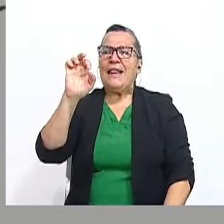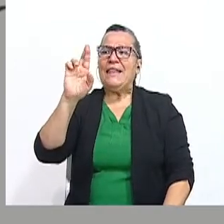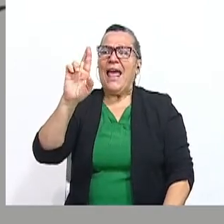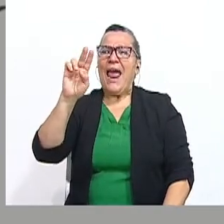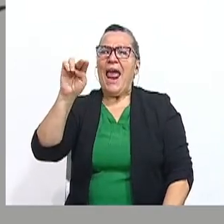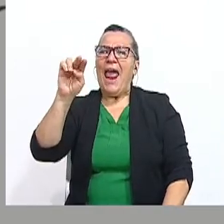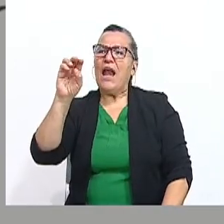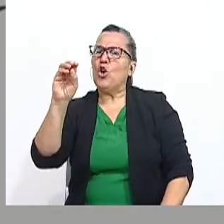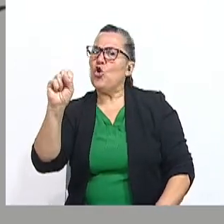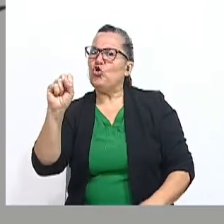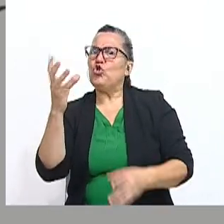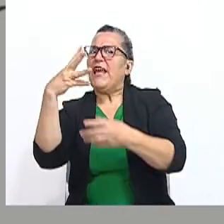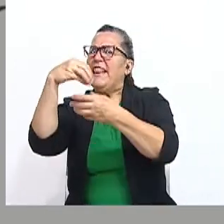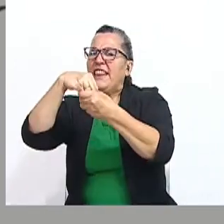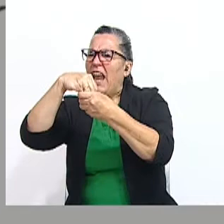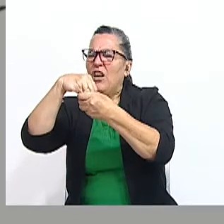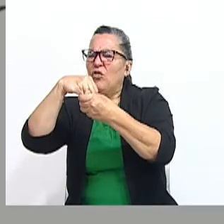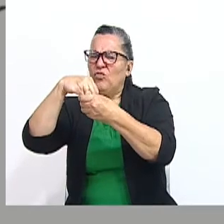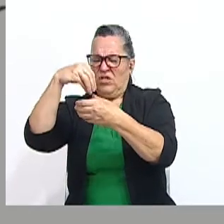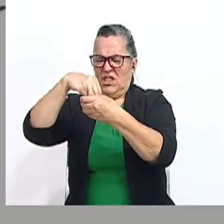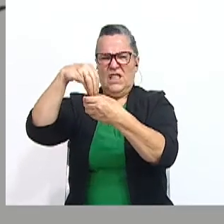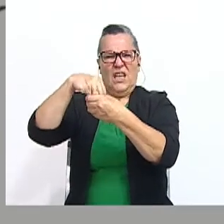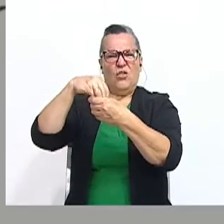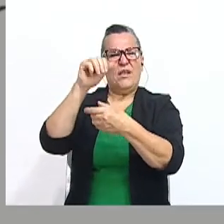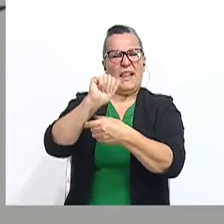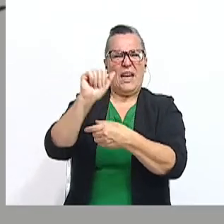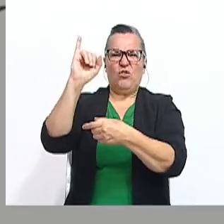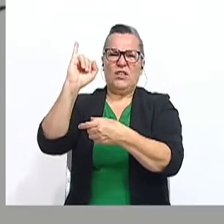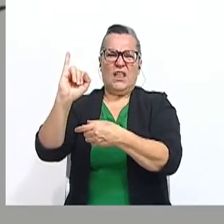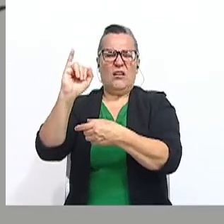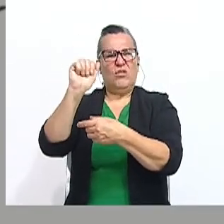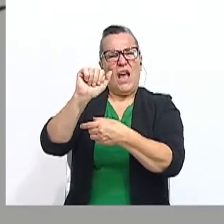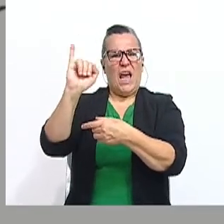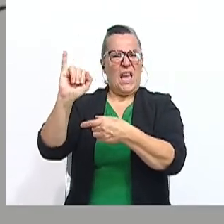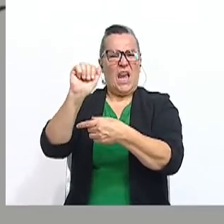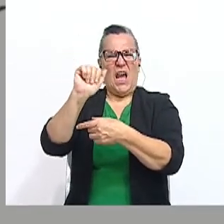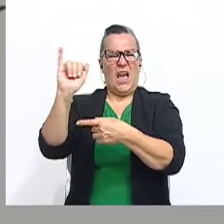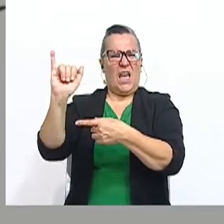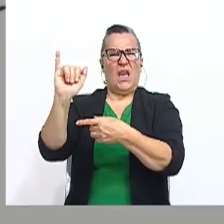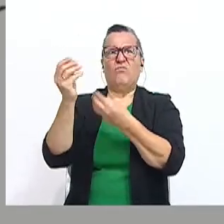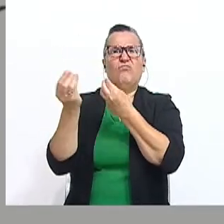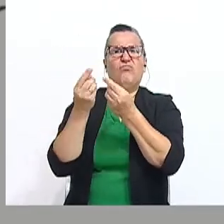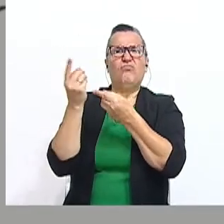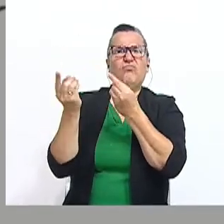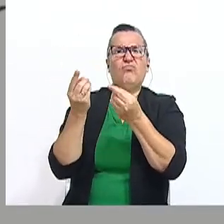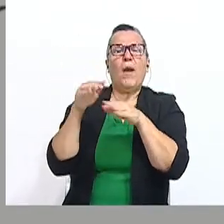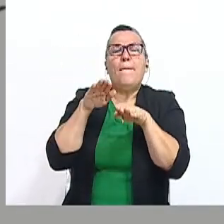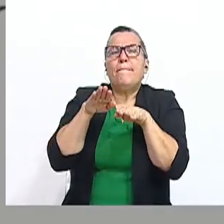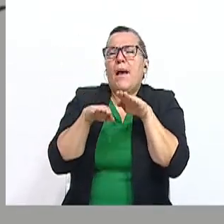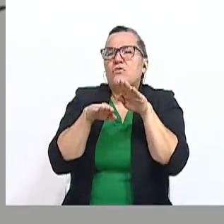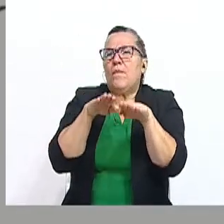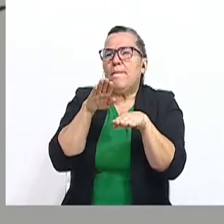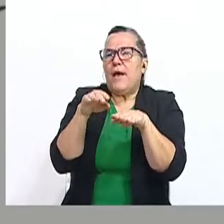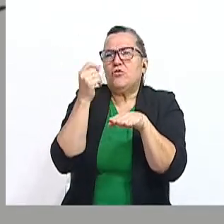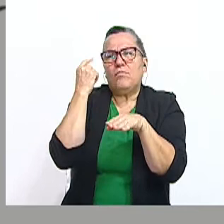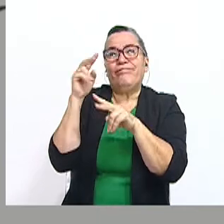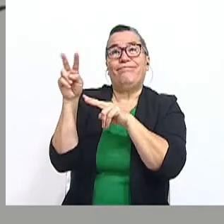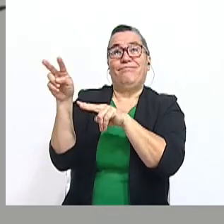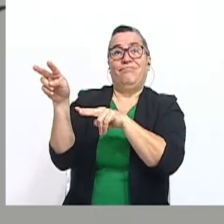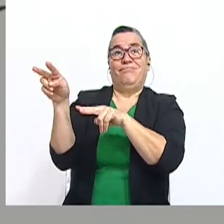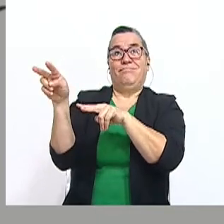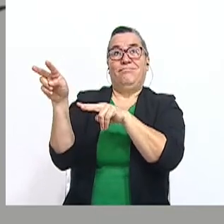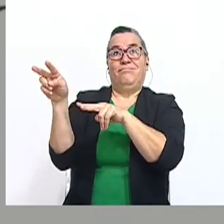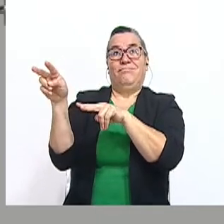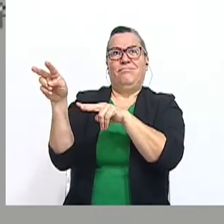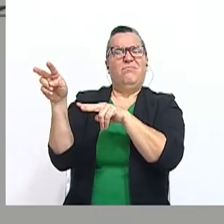dirán, alternos internos, ¿qué es ese nombre? Vamos pasito a pasito, ¿de acuerdo? Para ir con calma y entender. ¿Qué se